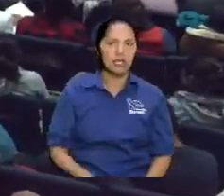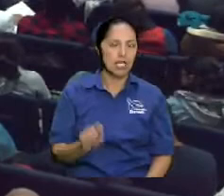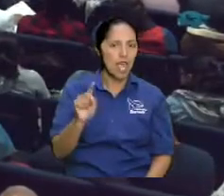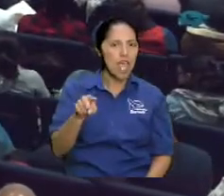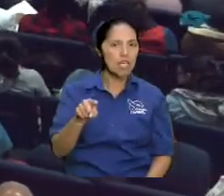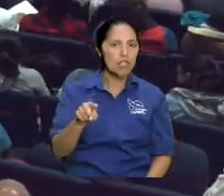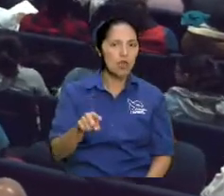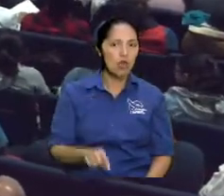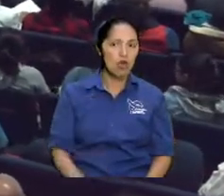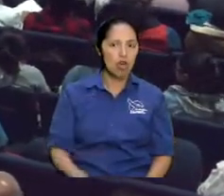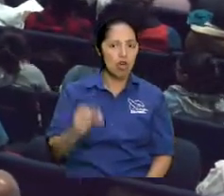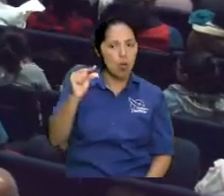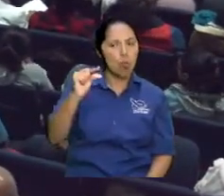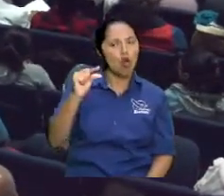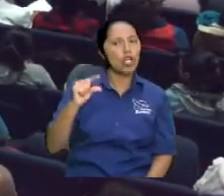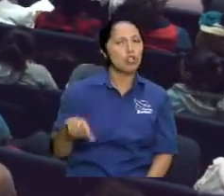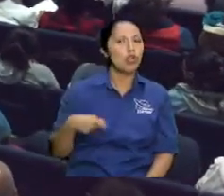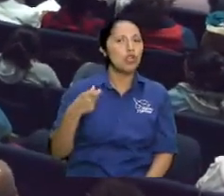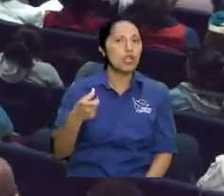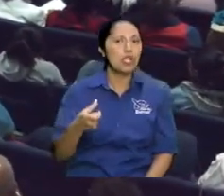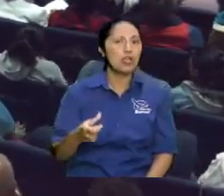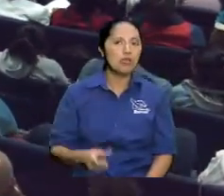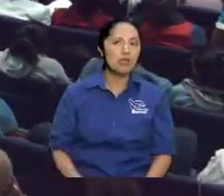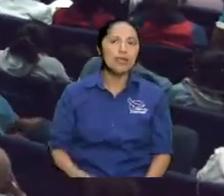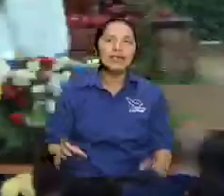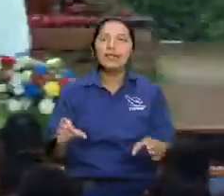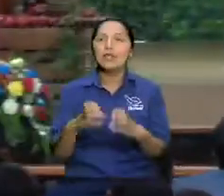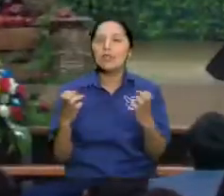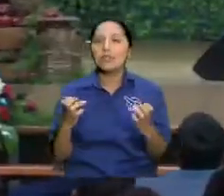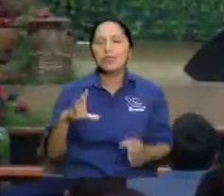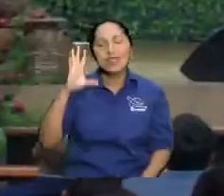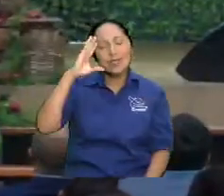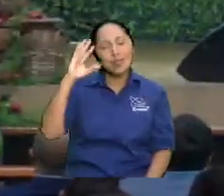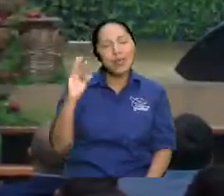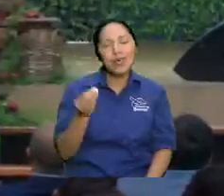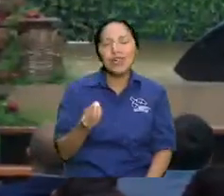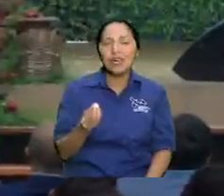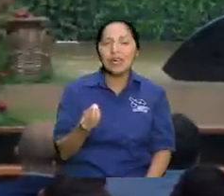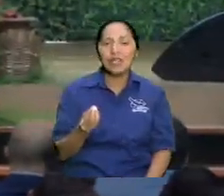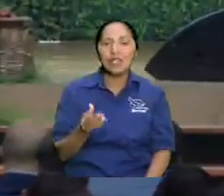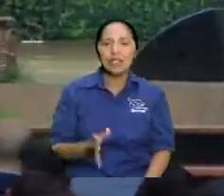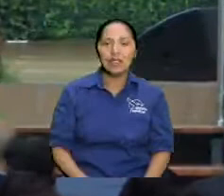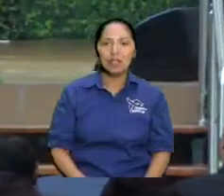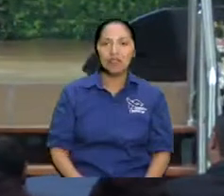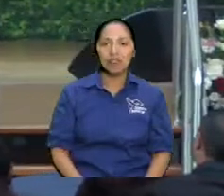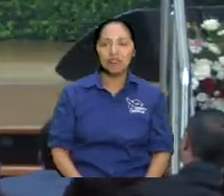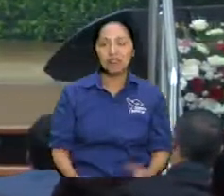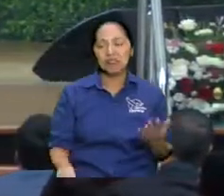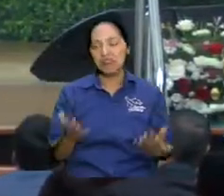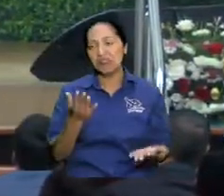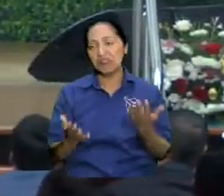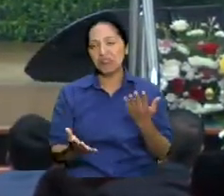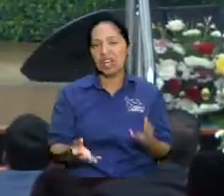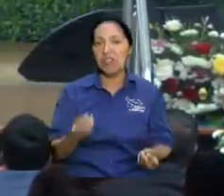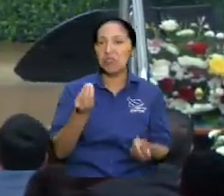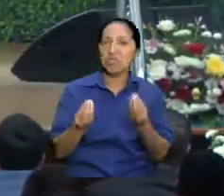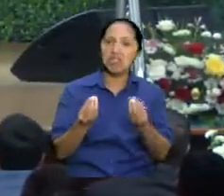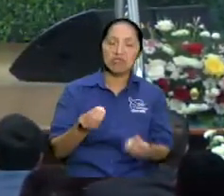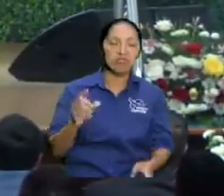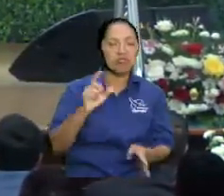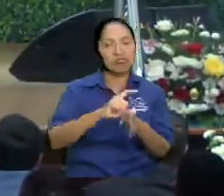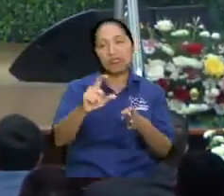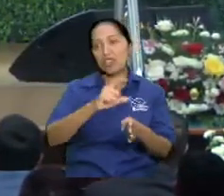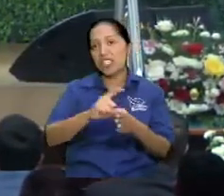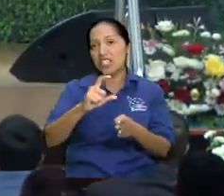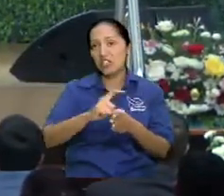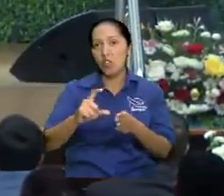Entonces, ¿por qué pasamos por esas necesidades? Puede ser multitud de cosas. Mire usted, ahora